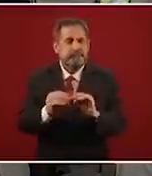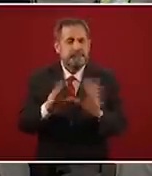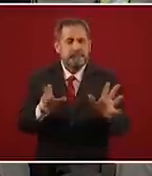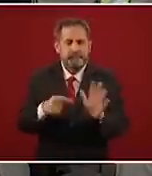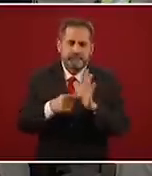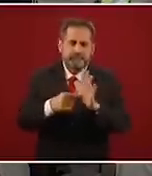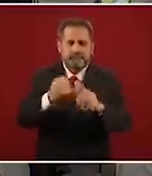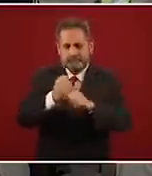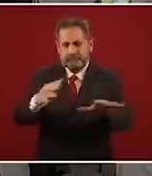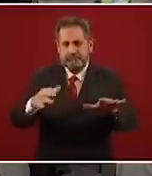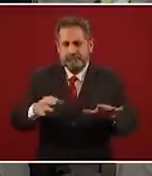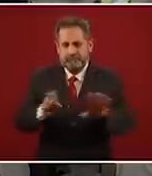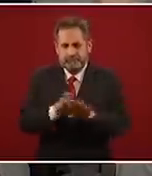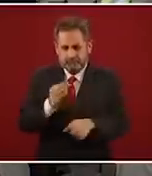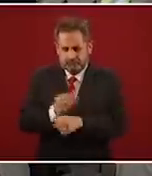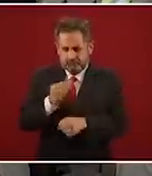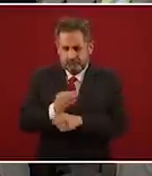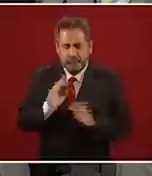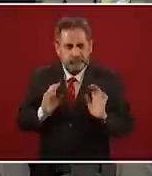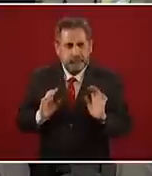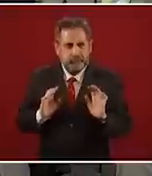pueda informar en esta ocasión,